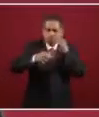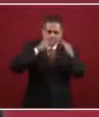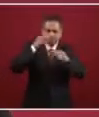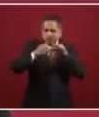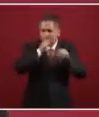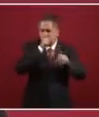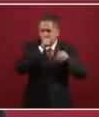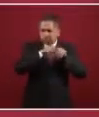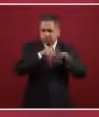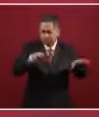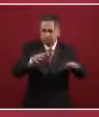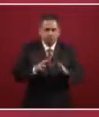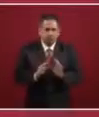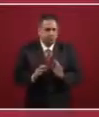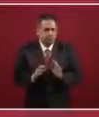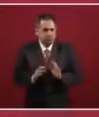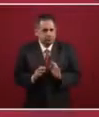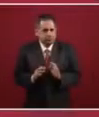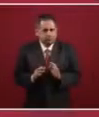porque hay